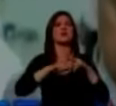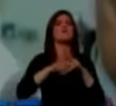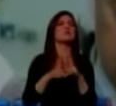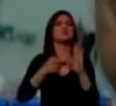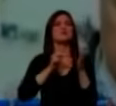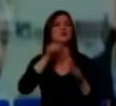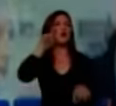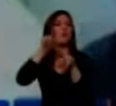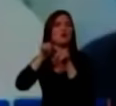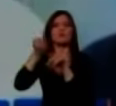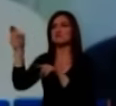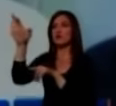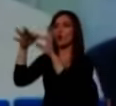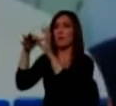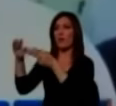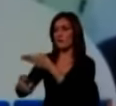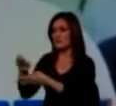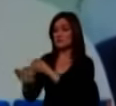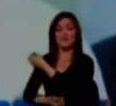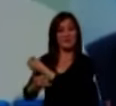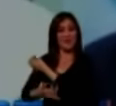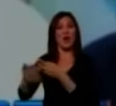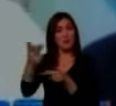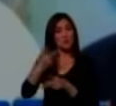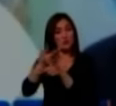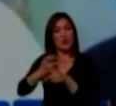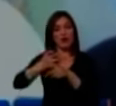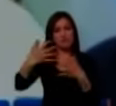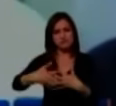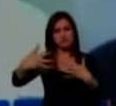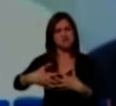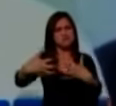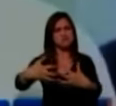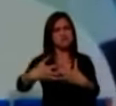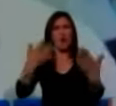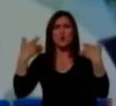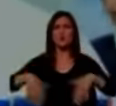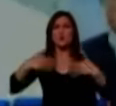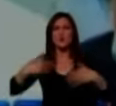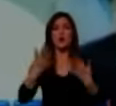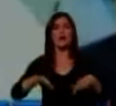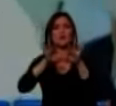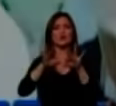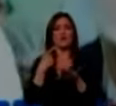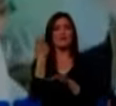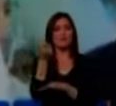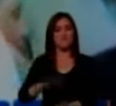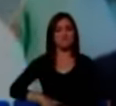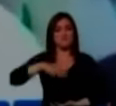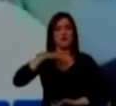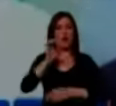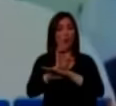como lo es el acuerdo de la Unión Europea. Fomentando esta cadena productiva que será una de las grandes, claras ganadoras con el acuerdo comercial a partir del día